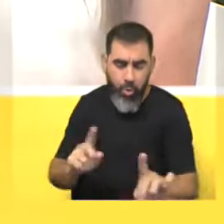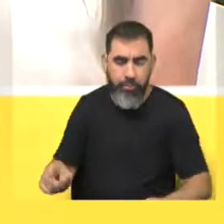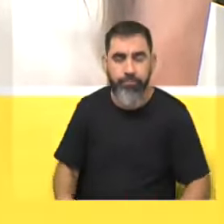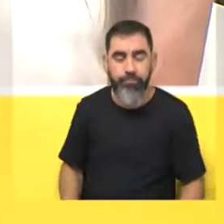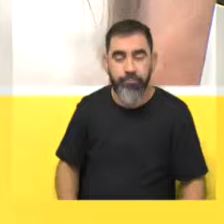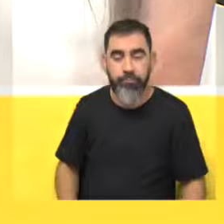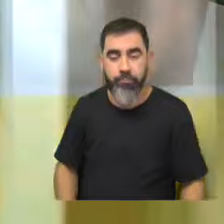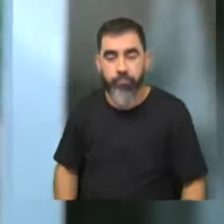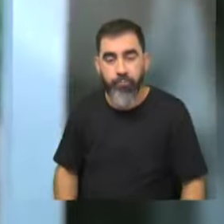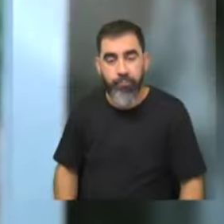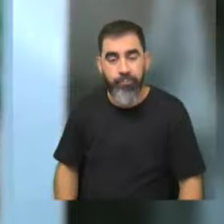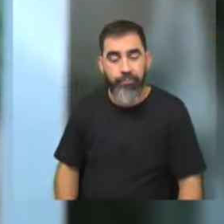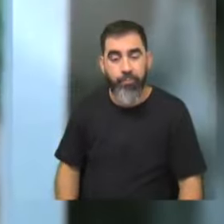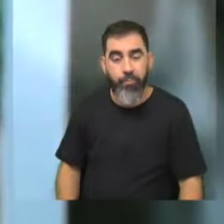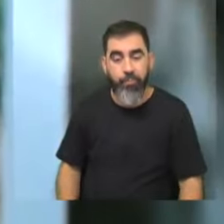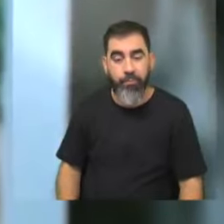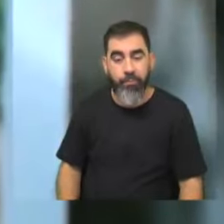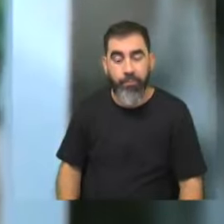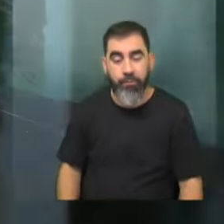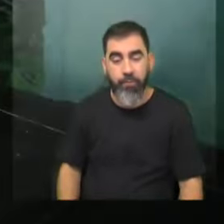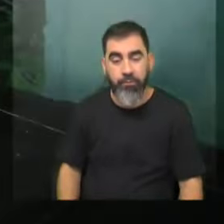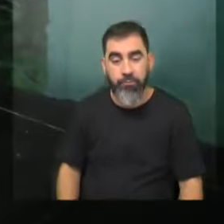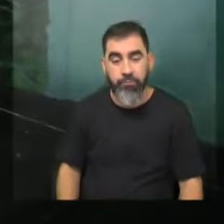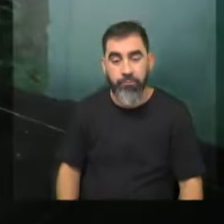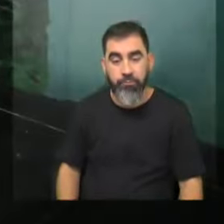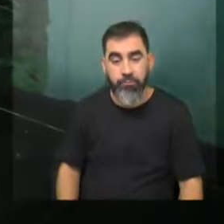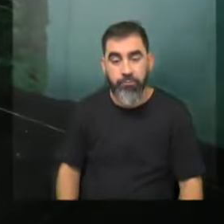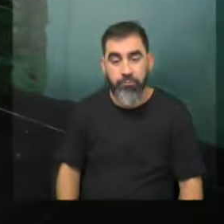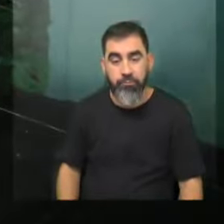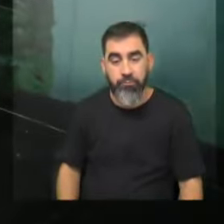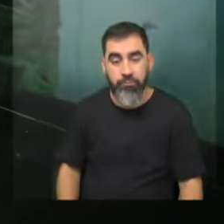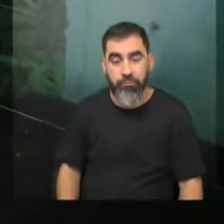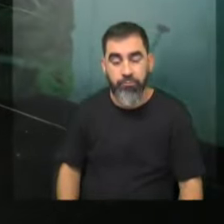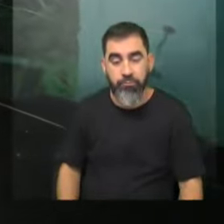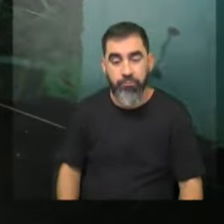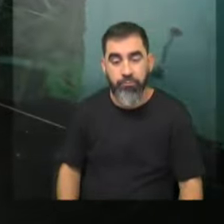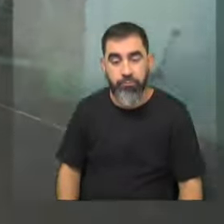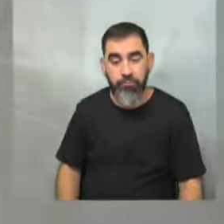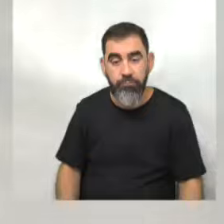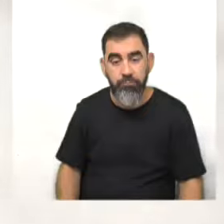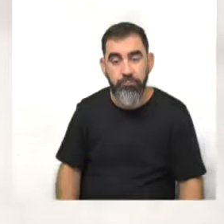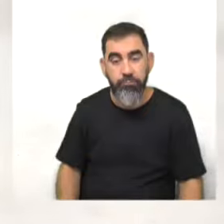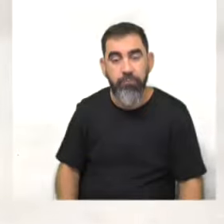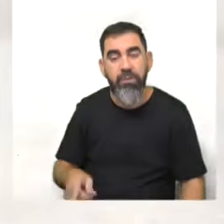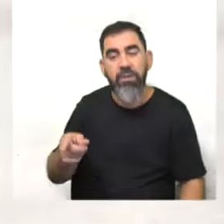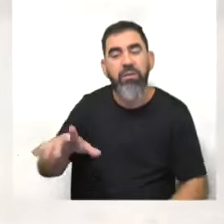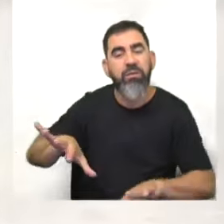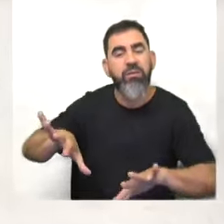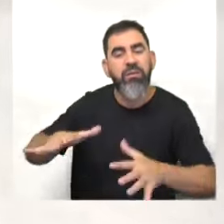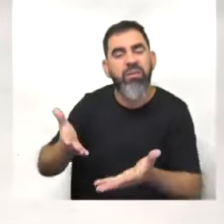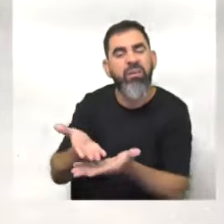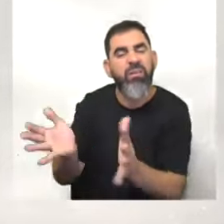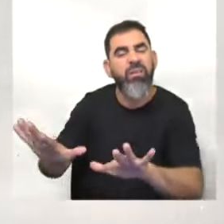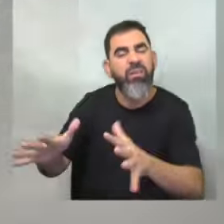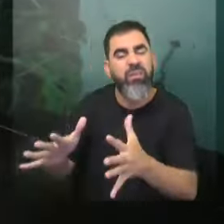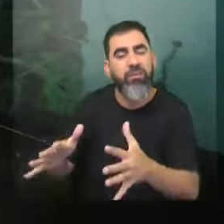Yo voy a mostrar lo que tenemos acá y después, y mientras yo lo muestro, yo quiero que tú le cuentes a la gente que es, primero, ¿qué es esto lo que estamos viendo y